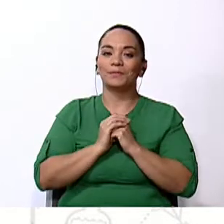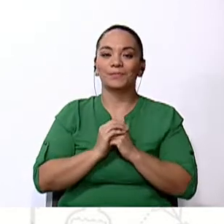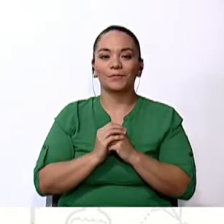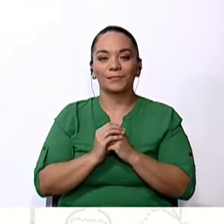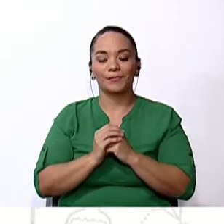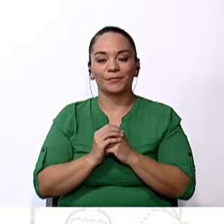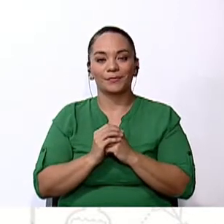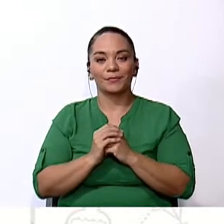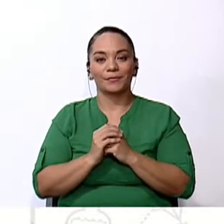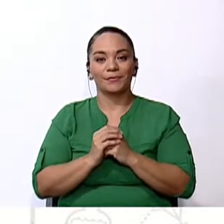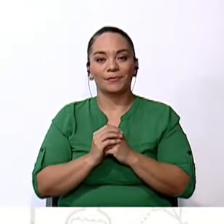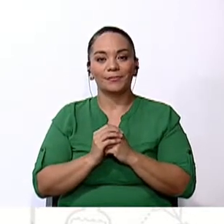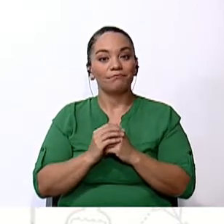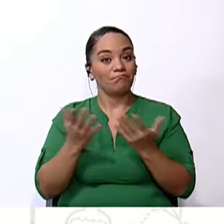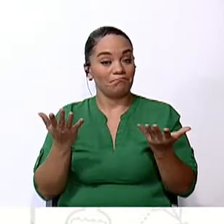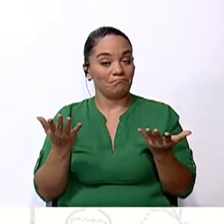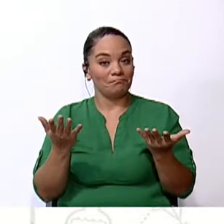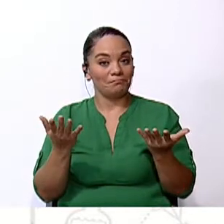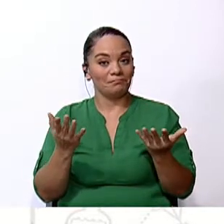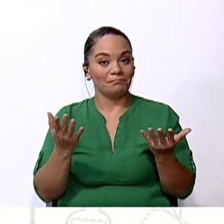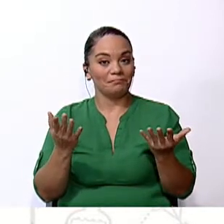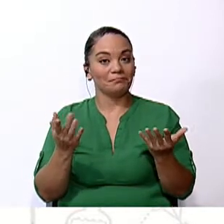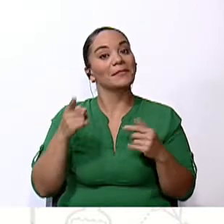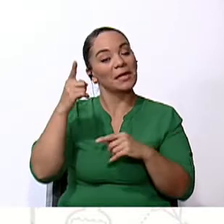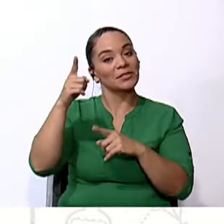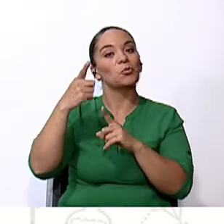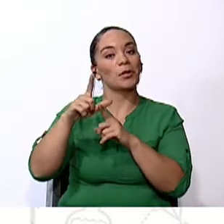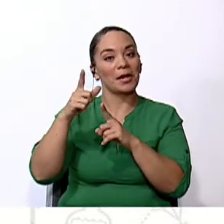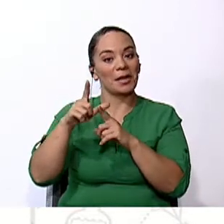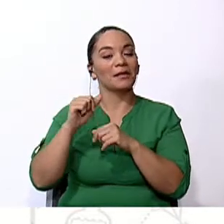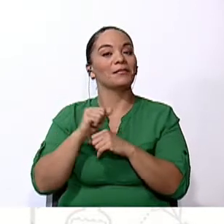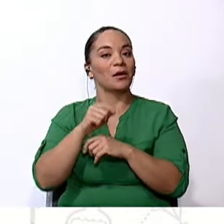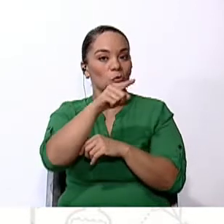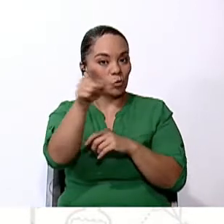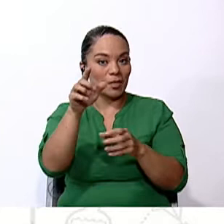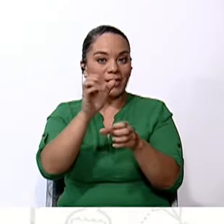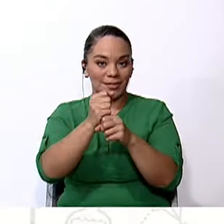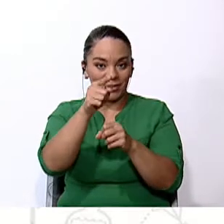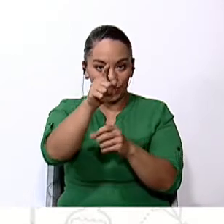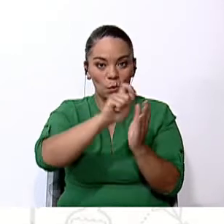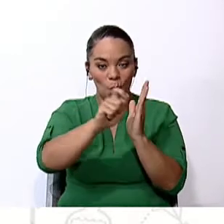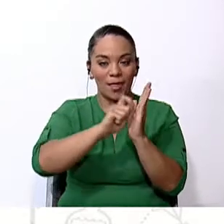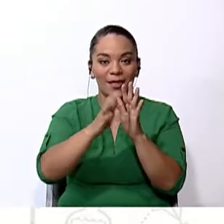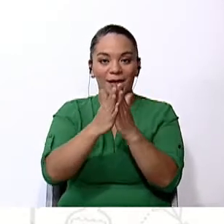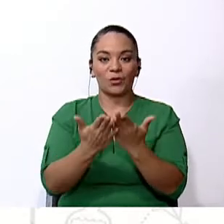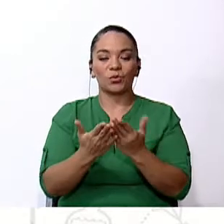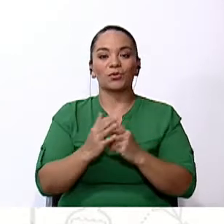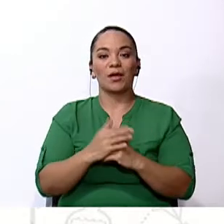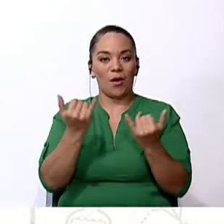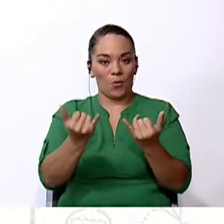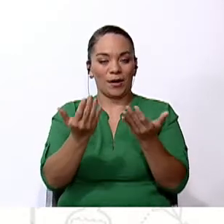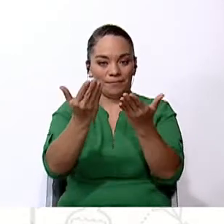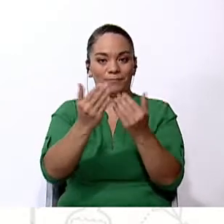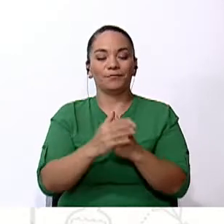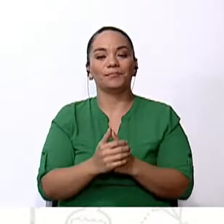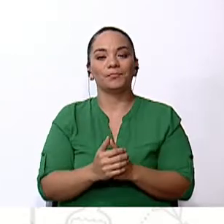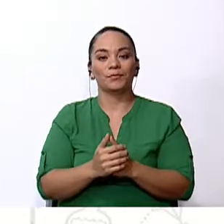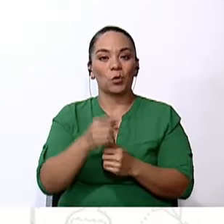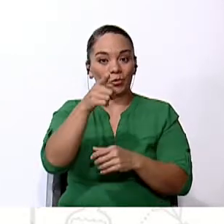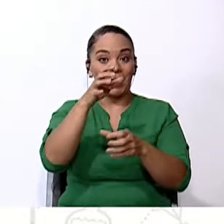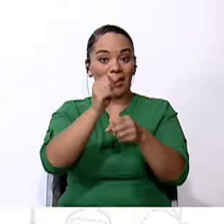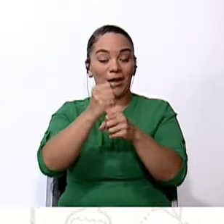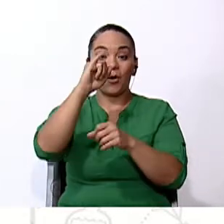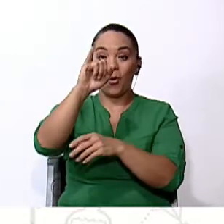luego un punto. ¿Qué les parece si esa es una de las letras que van a realizar ustedes en sus cuadernos? En este momento, trazo mayúscula